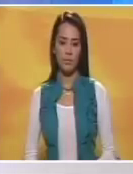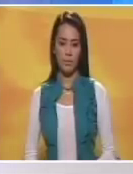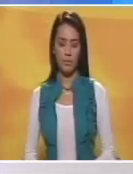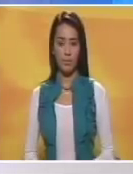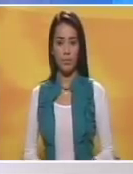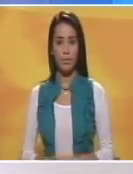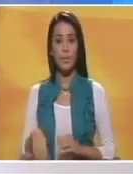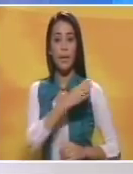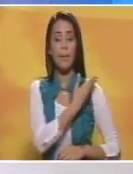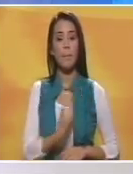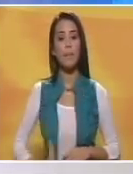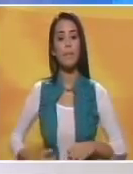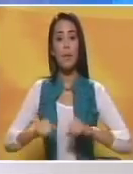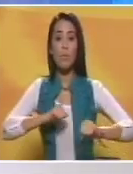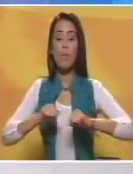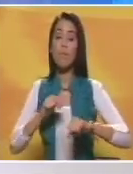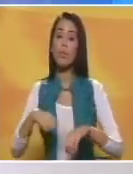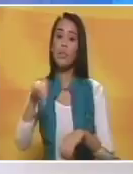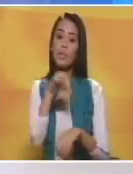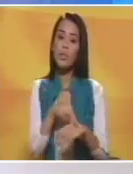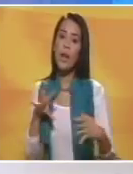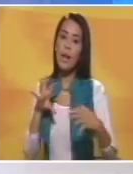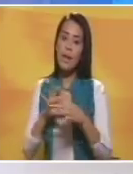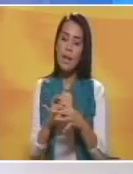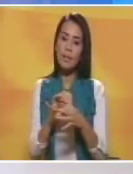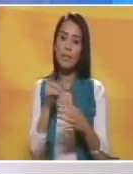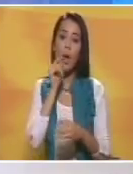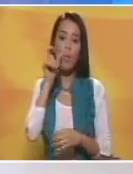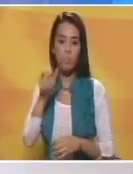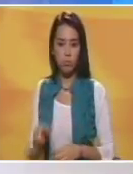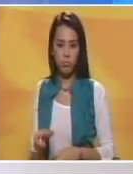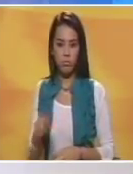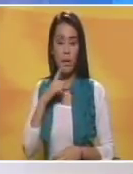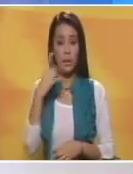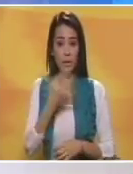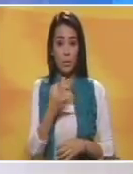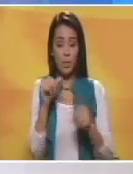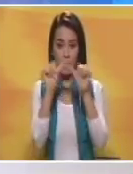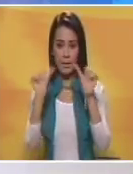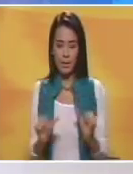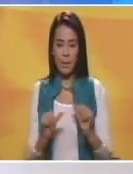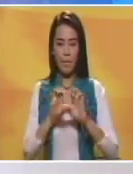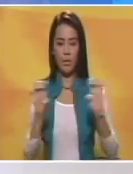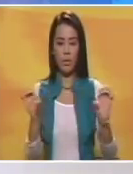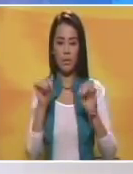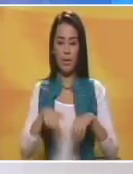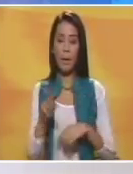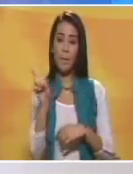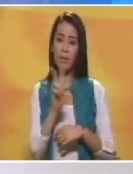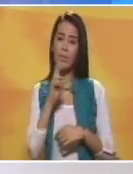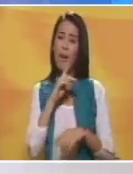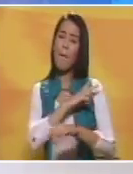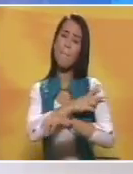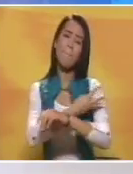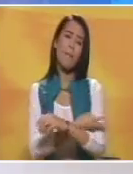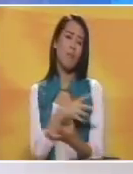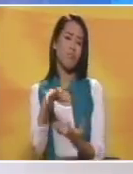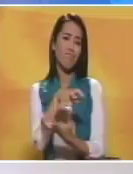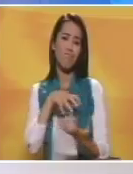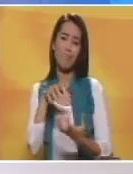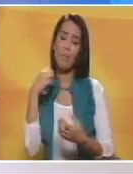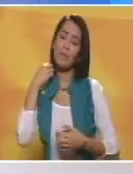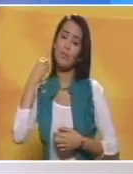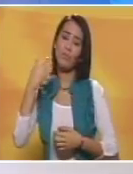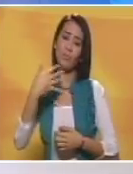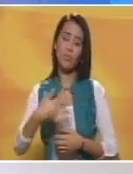El presidente del Movimiento Nacional Alianza del Lápiz, Antonio Ecarría, aseguró que el sistema educativo de Venezuela vive la peor crisis de su historia ante